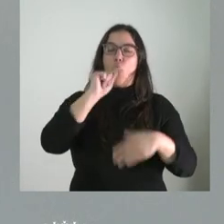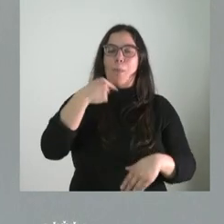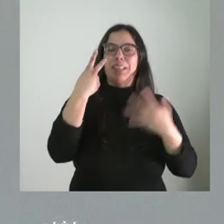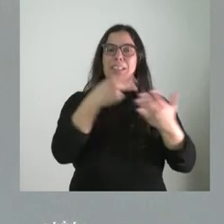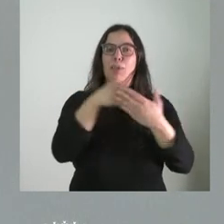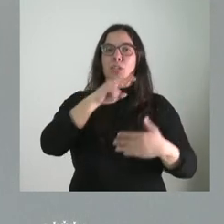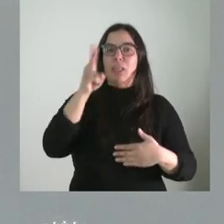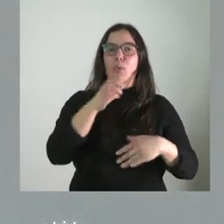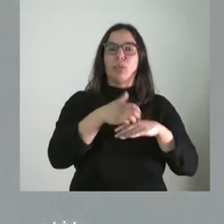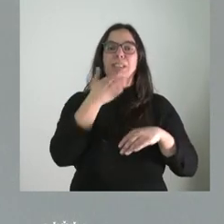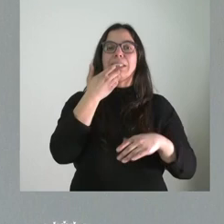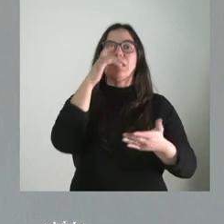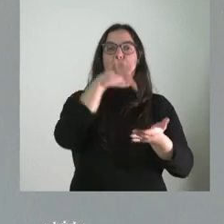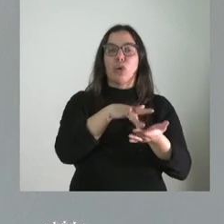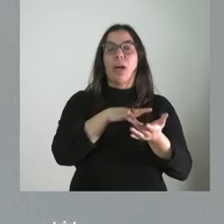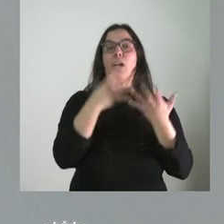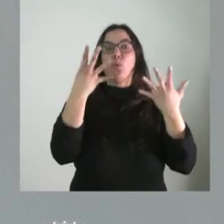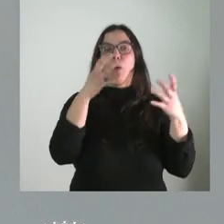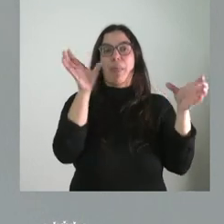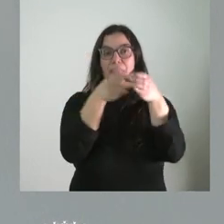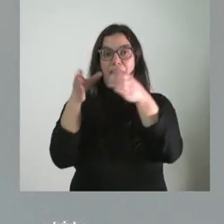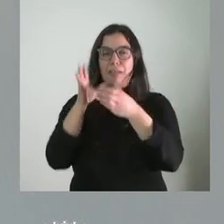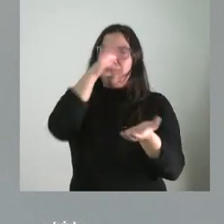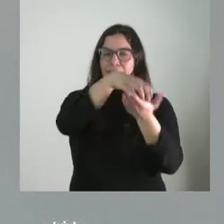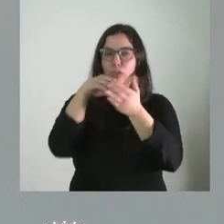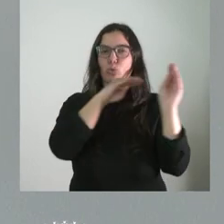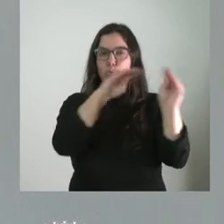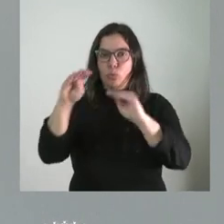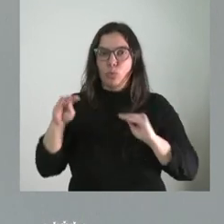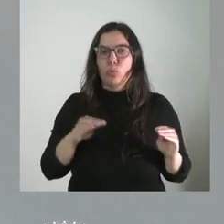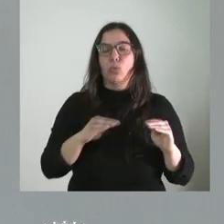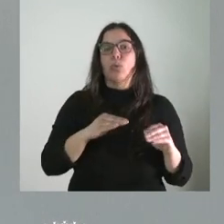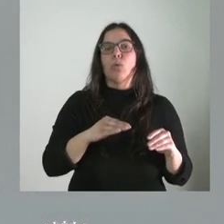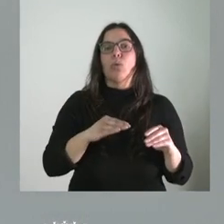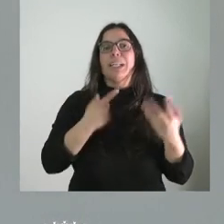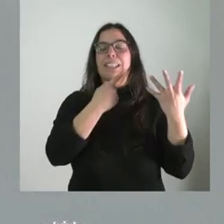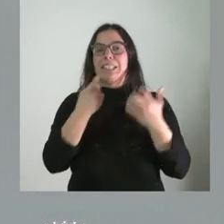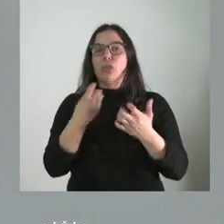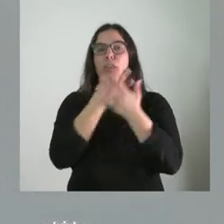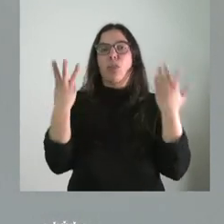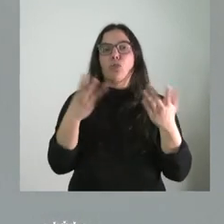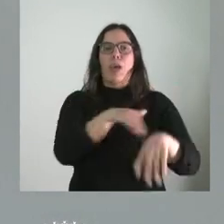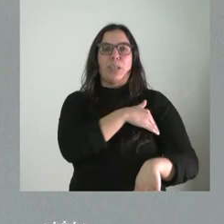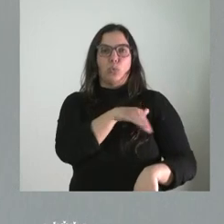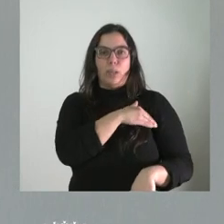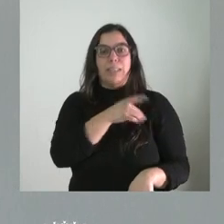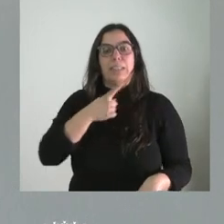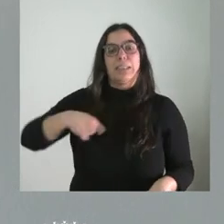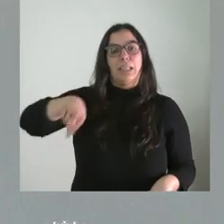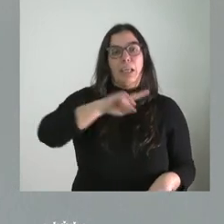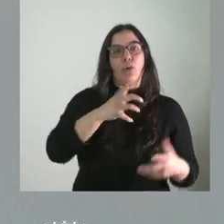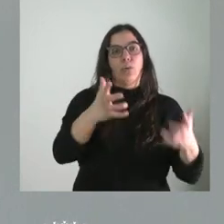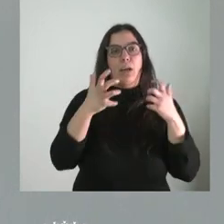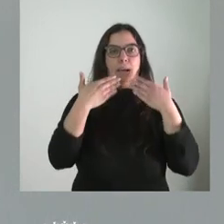matriculados en los nueve centros existentes en Castilla y León en este ámbito son 618 estudiantes que se van a ver